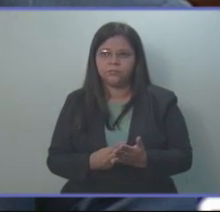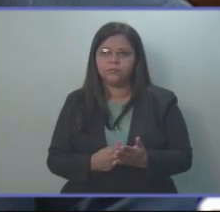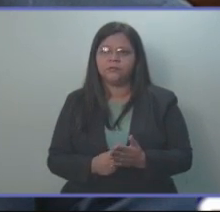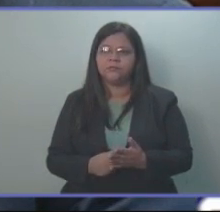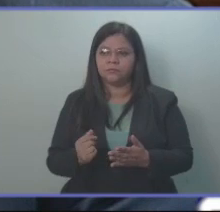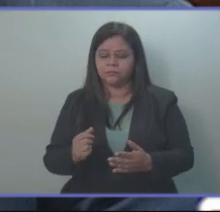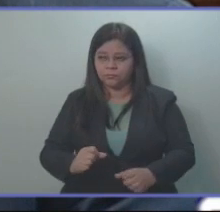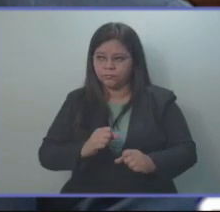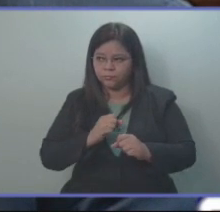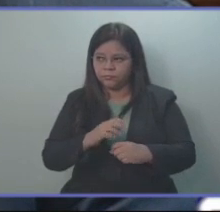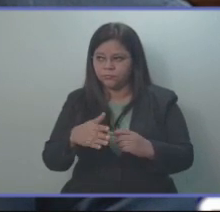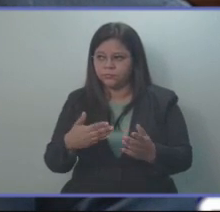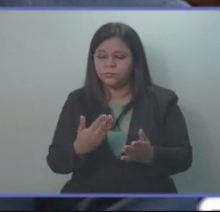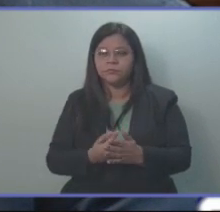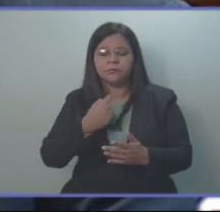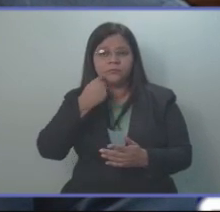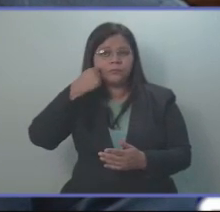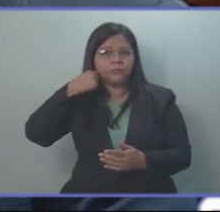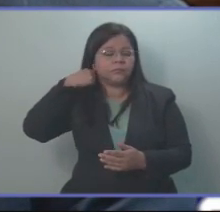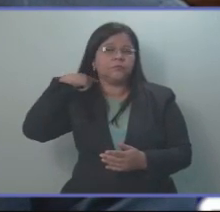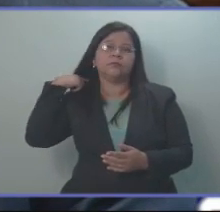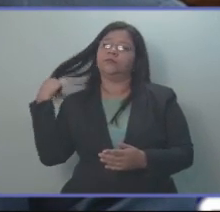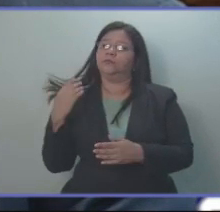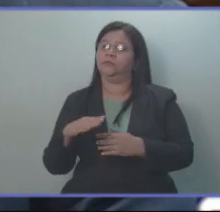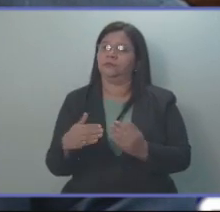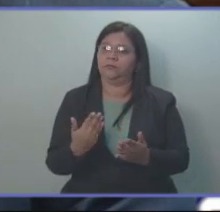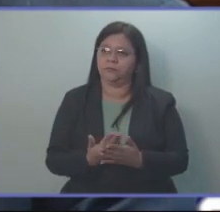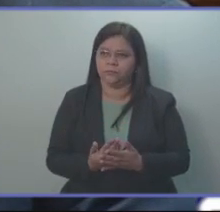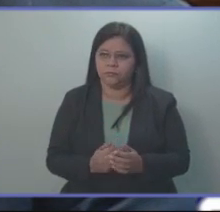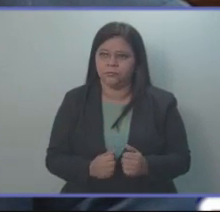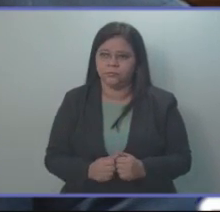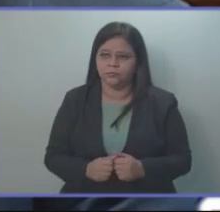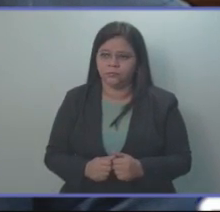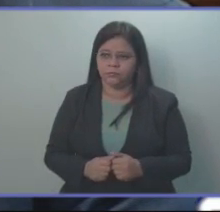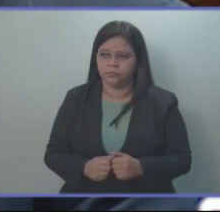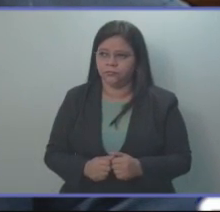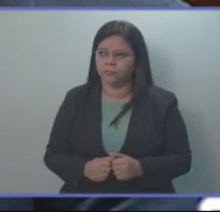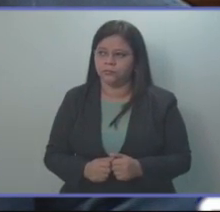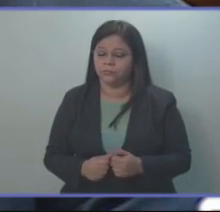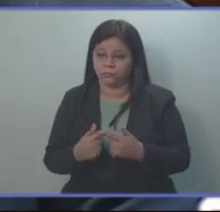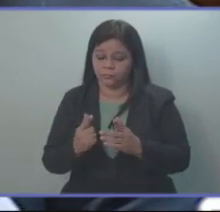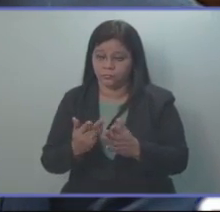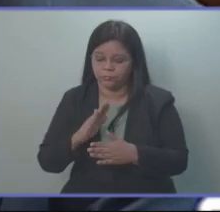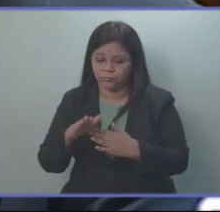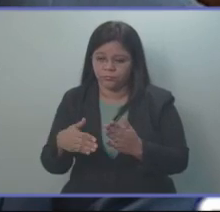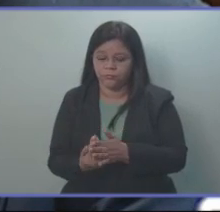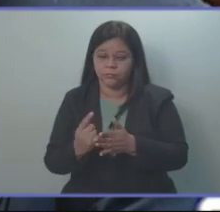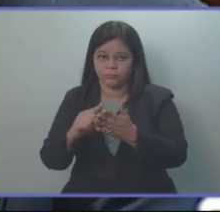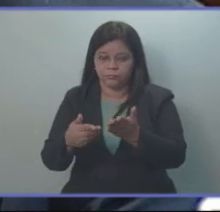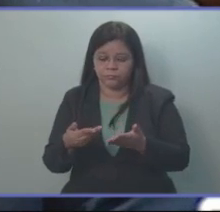la propiedad privada es un derecho reconocido en la Constitución y que la misma establece el derecho